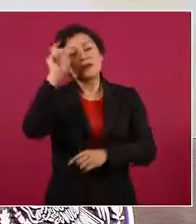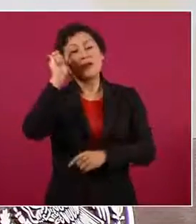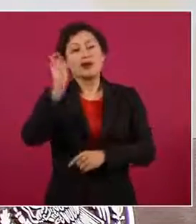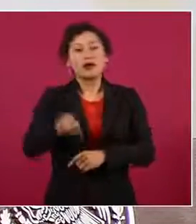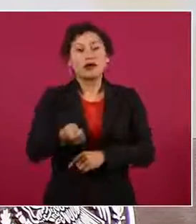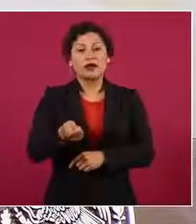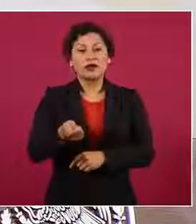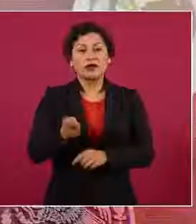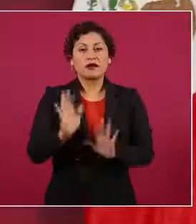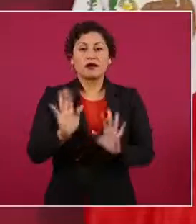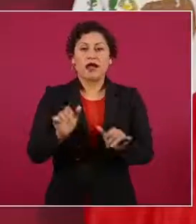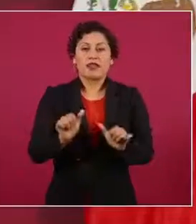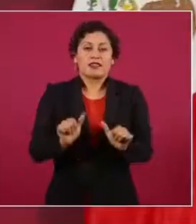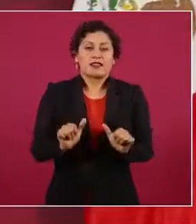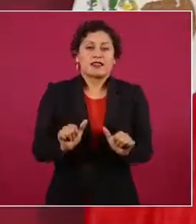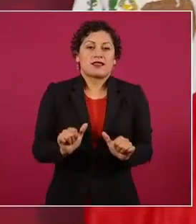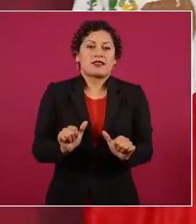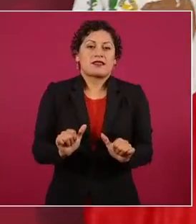la libraron.